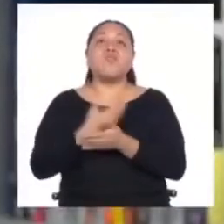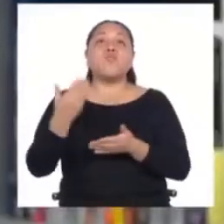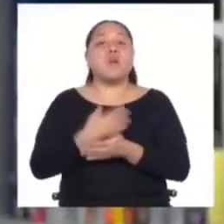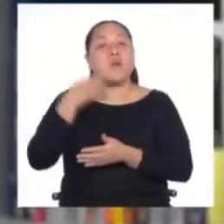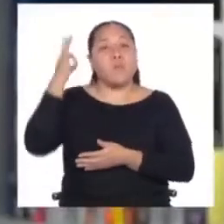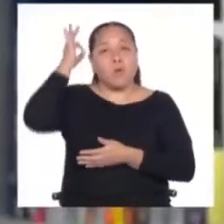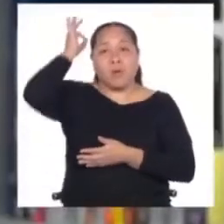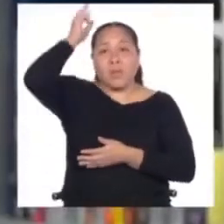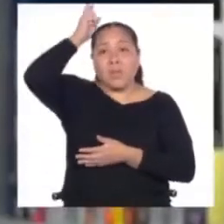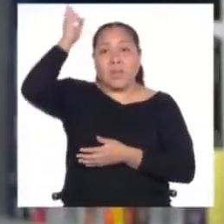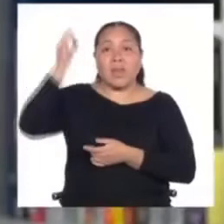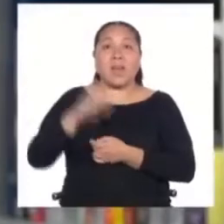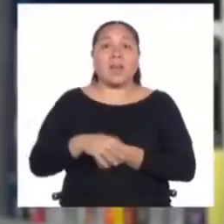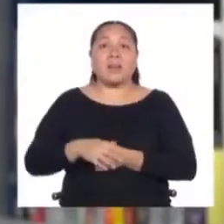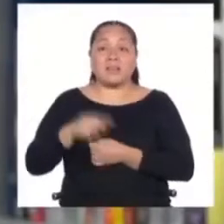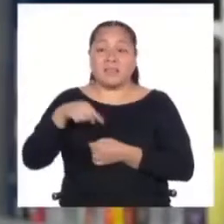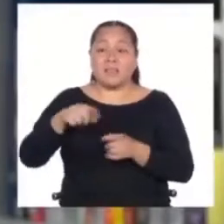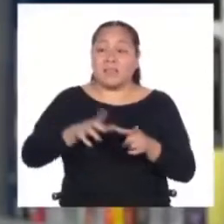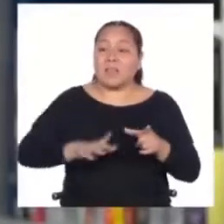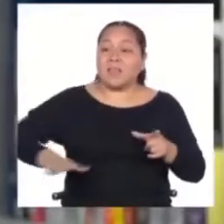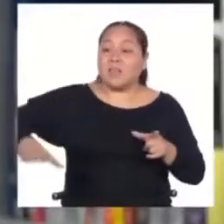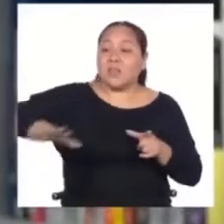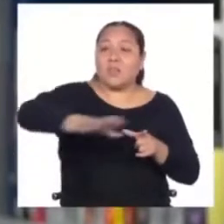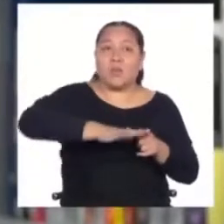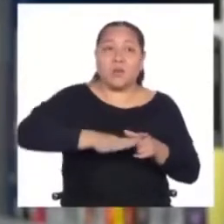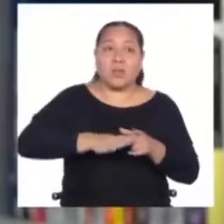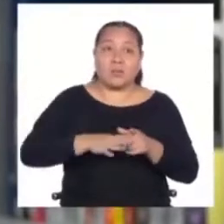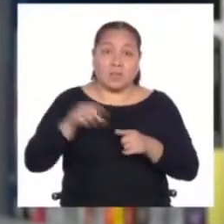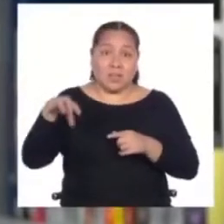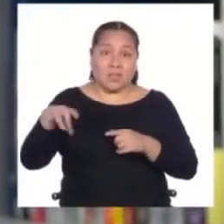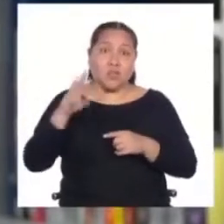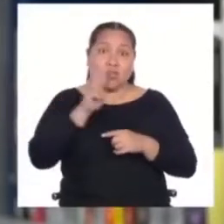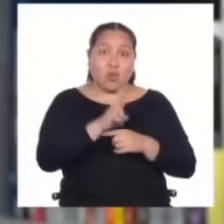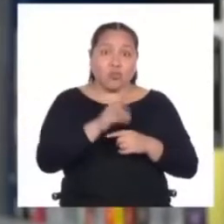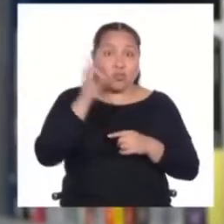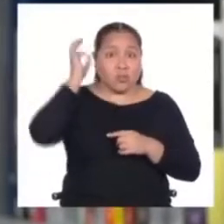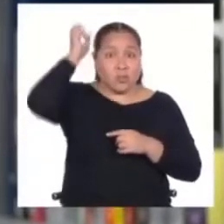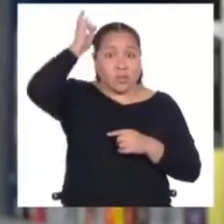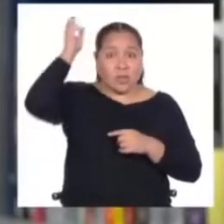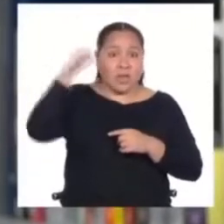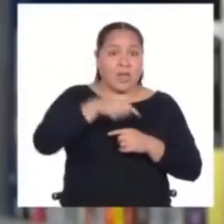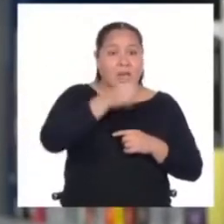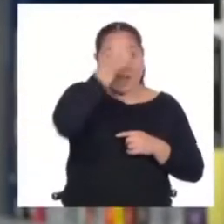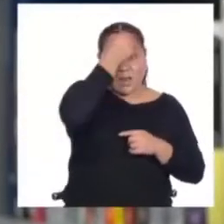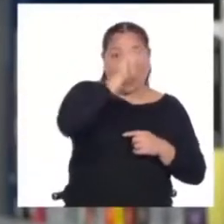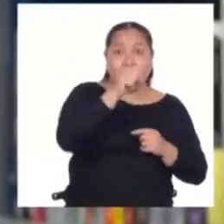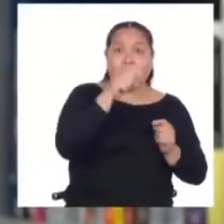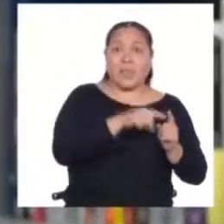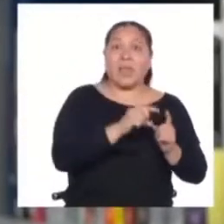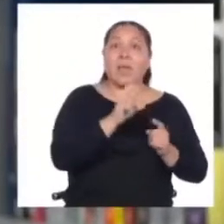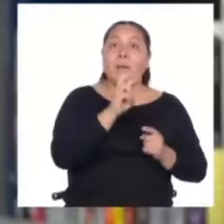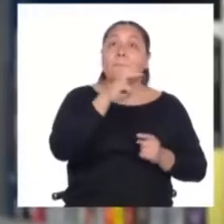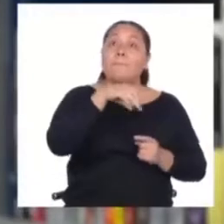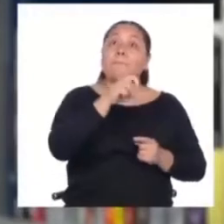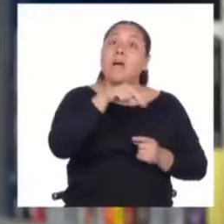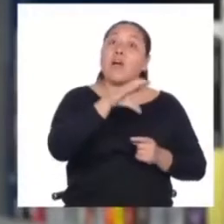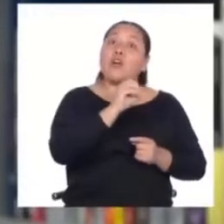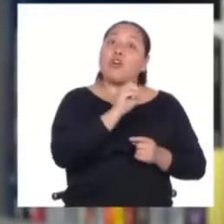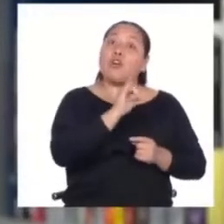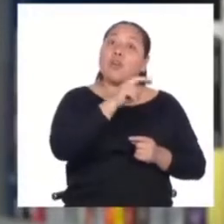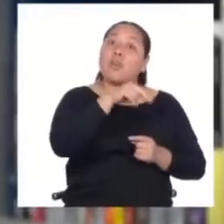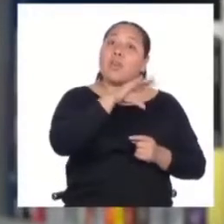Inca del territorio. Entonces hay un momento en el que hay dos Incas, en realidad el Inca rebelde, que es Manco Inca, y el Inca